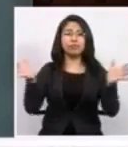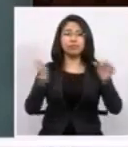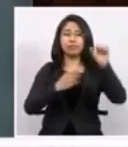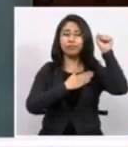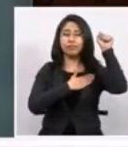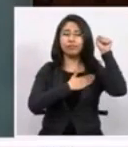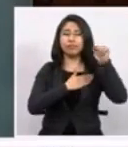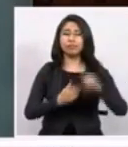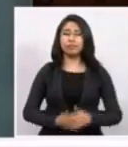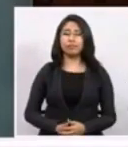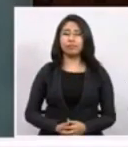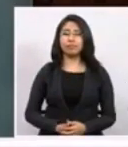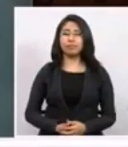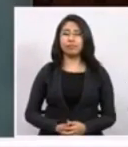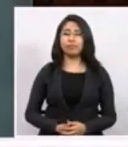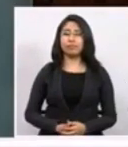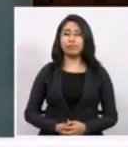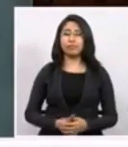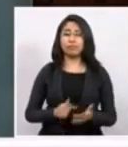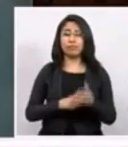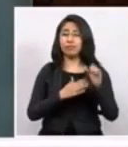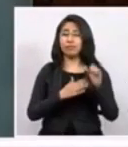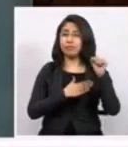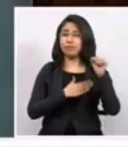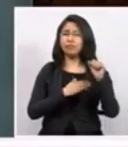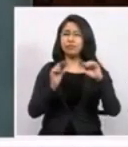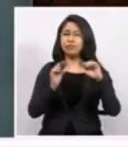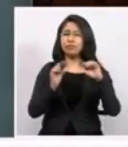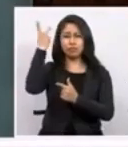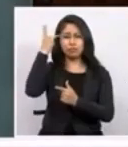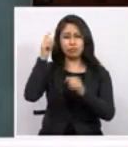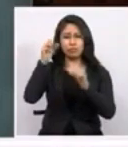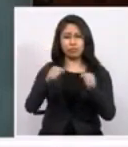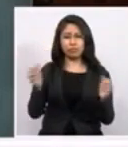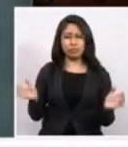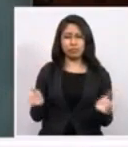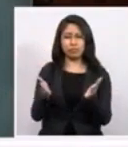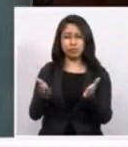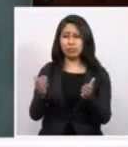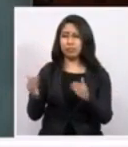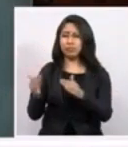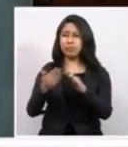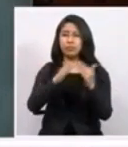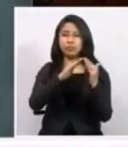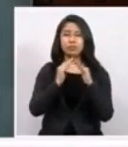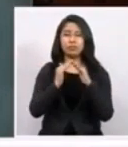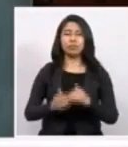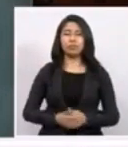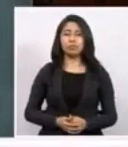al socialismo, instrumento político para la soberanía de los pueblos.